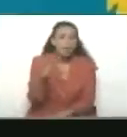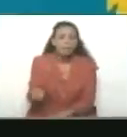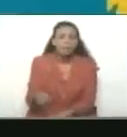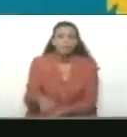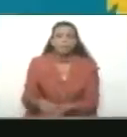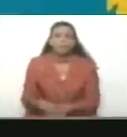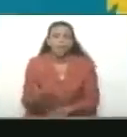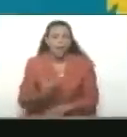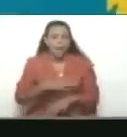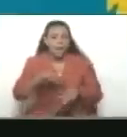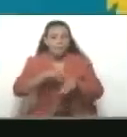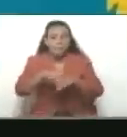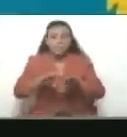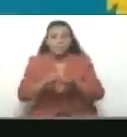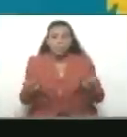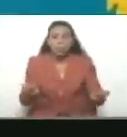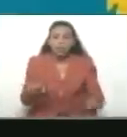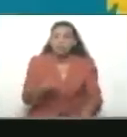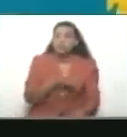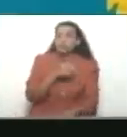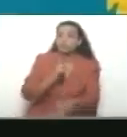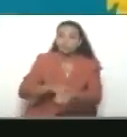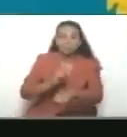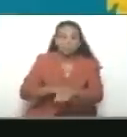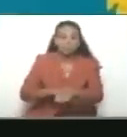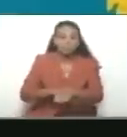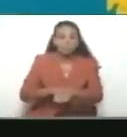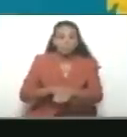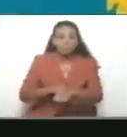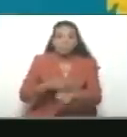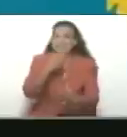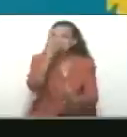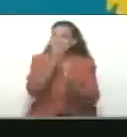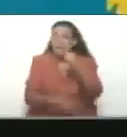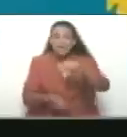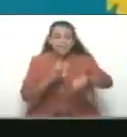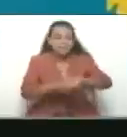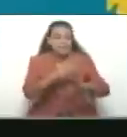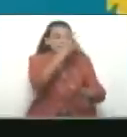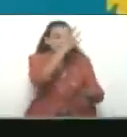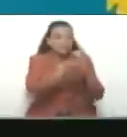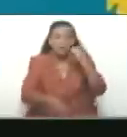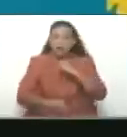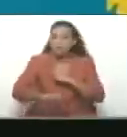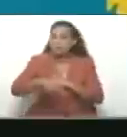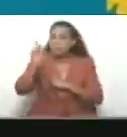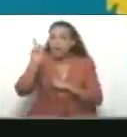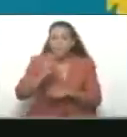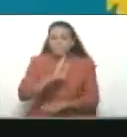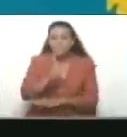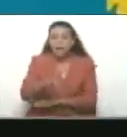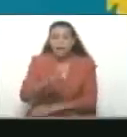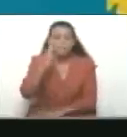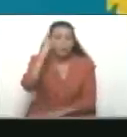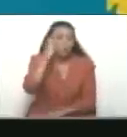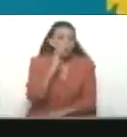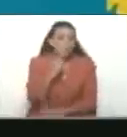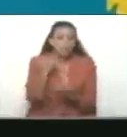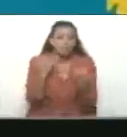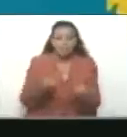santa ella en la mañana ustedes se me van ahorita mismo y me mandan un videito de ya atendendo